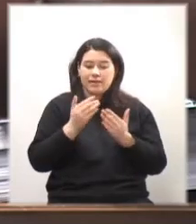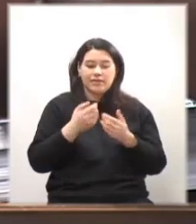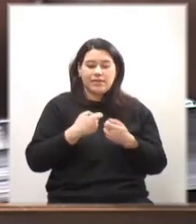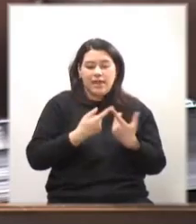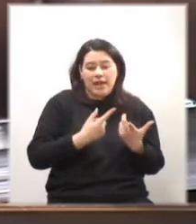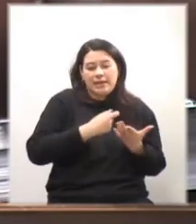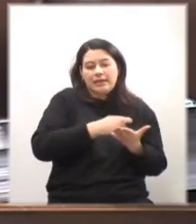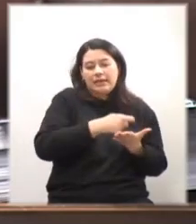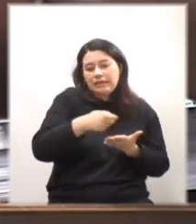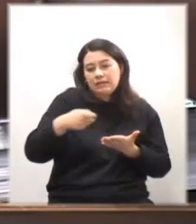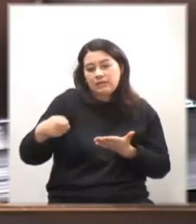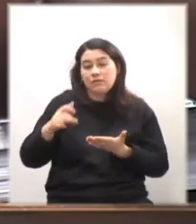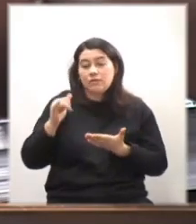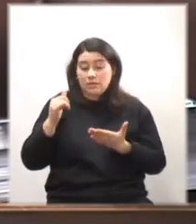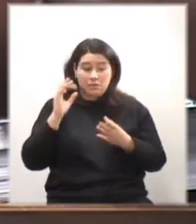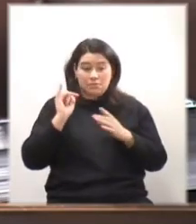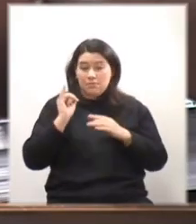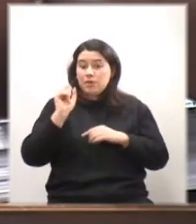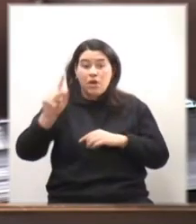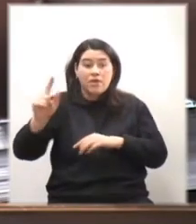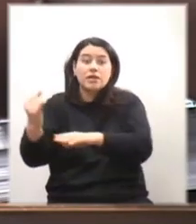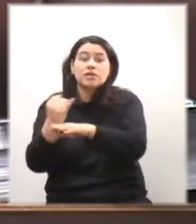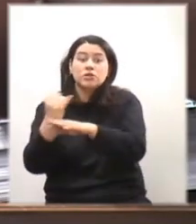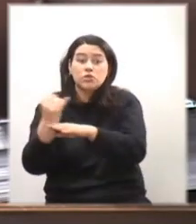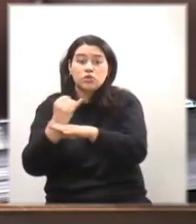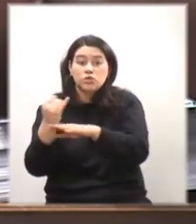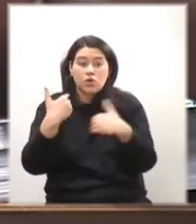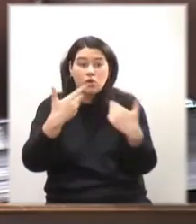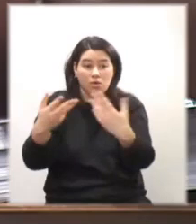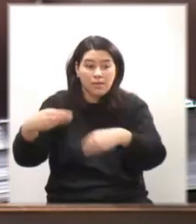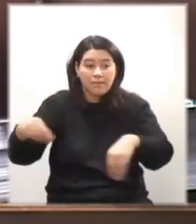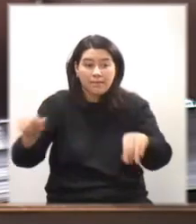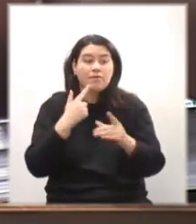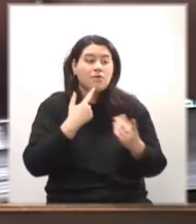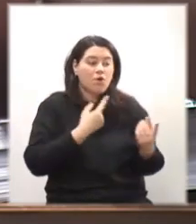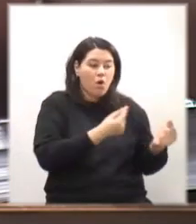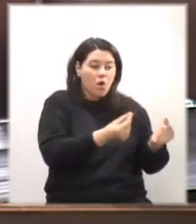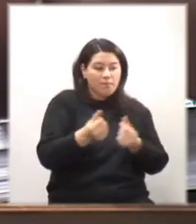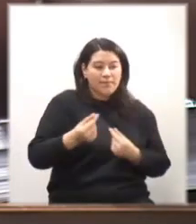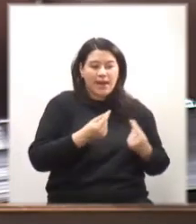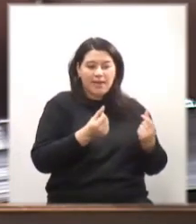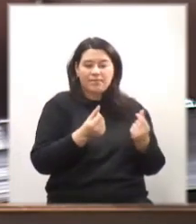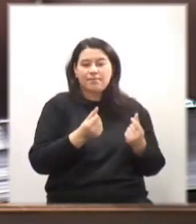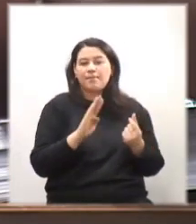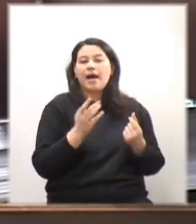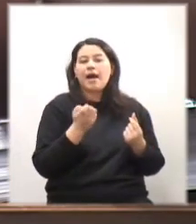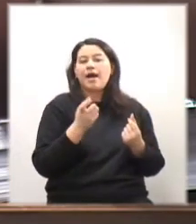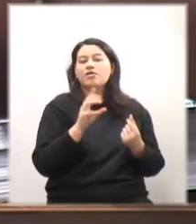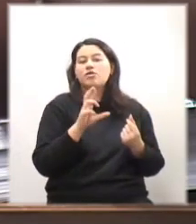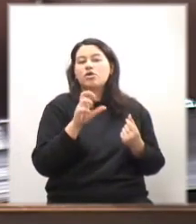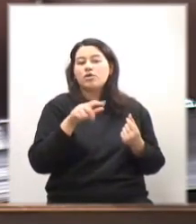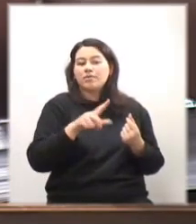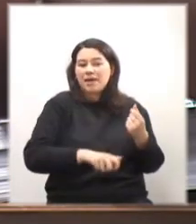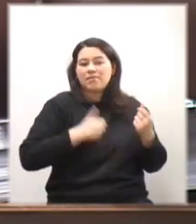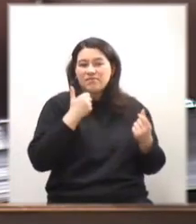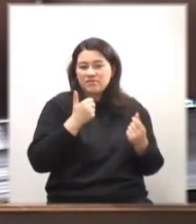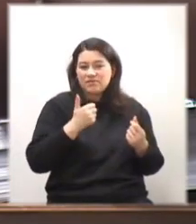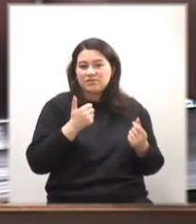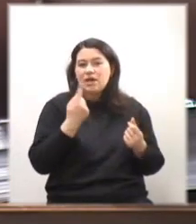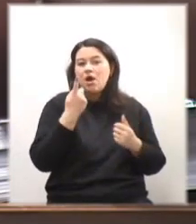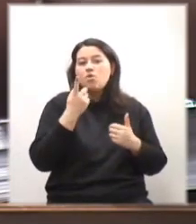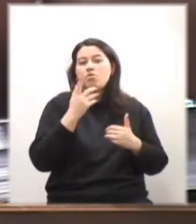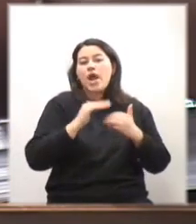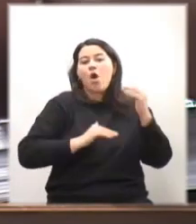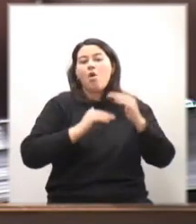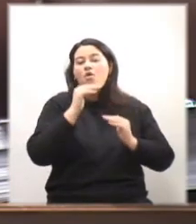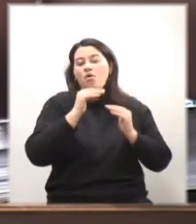créditos que pertenecen a colonización para financiar la compra de unos padrones que serán de utilidad a una